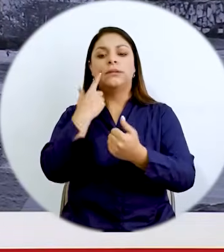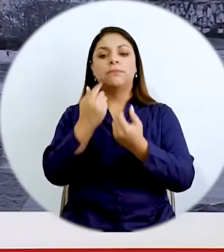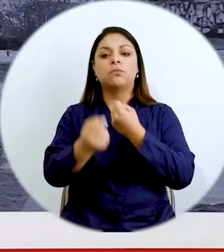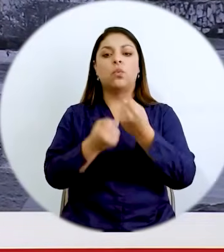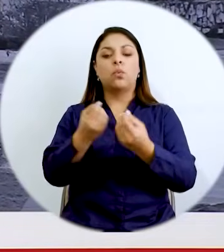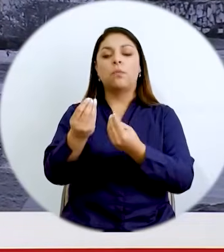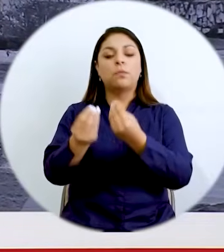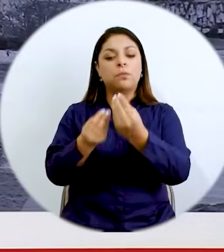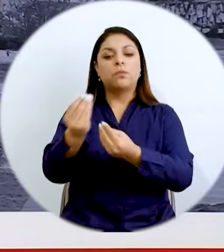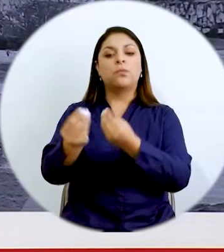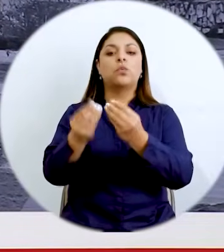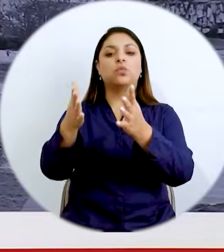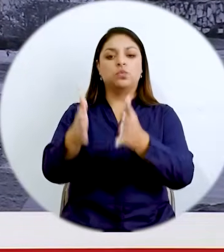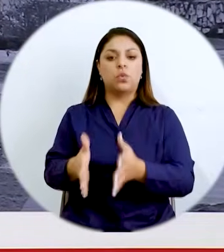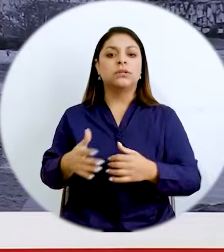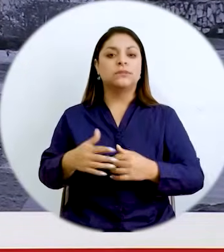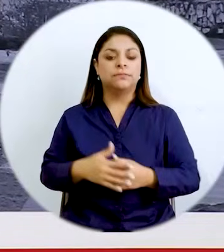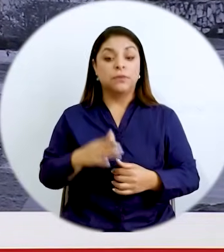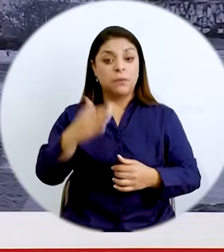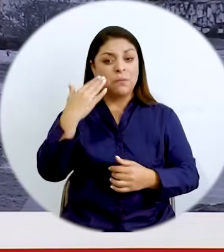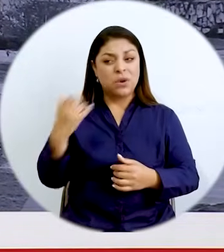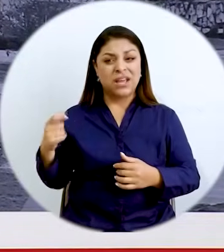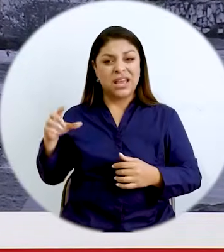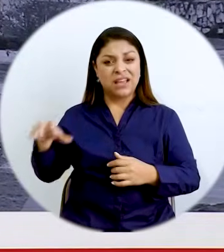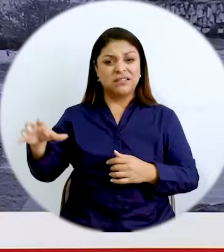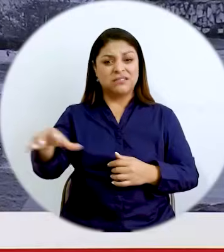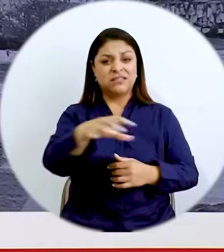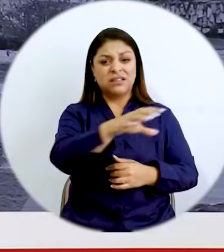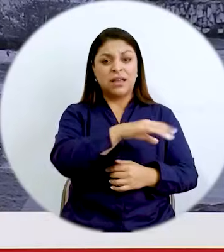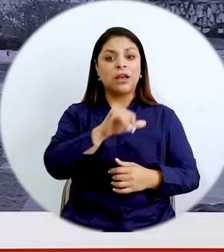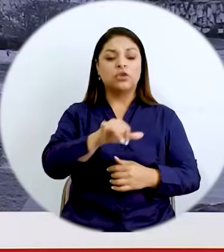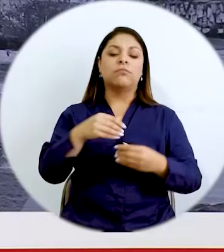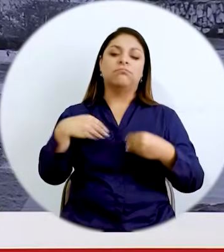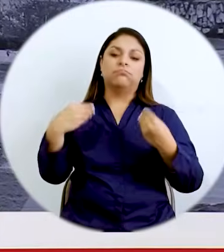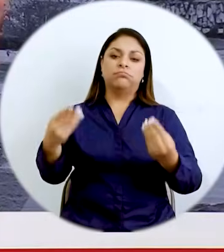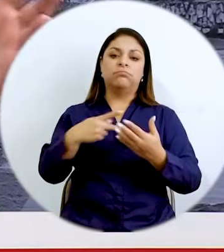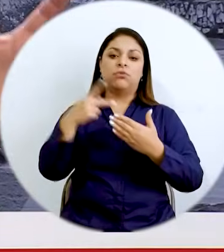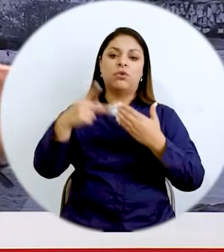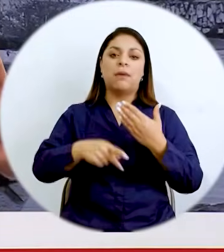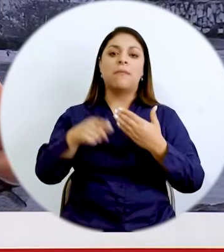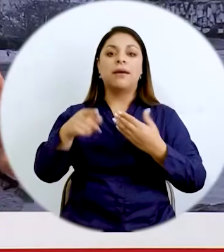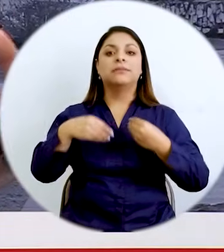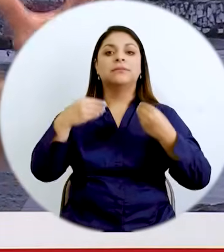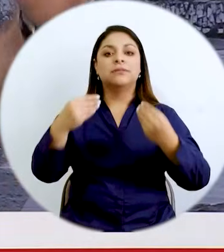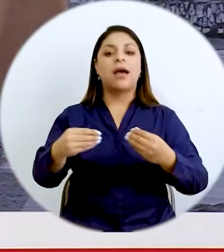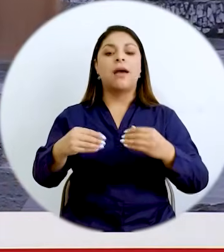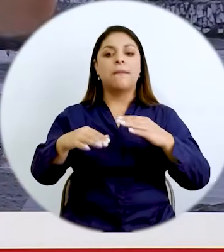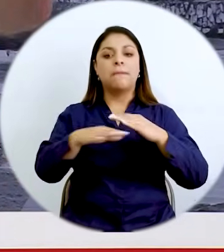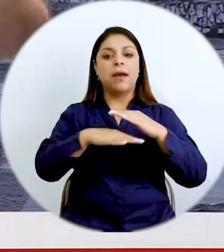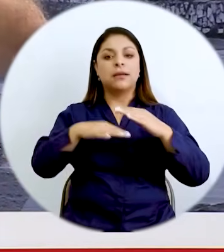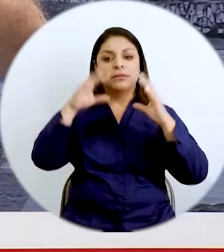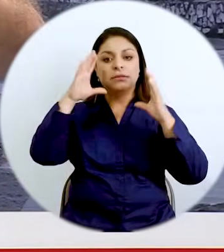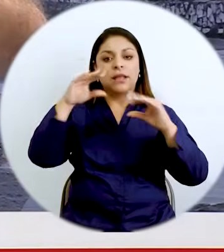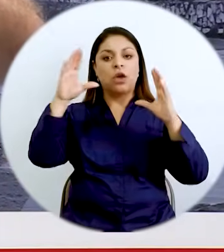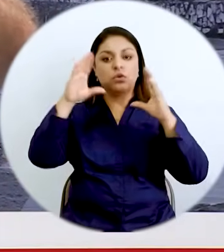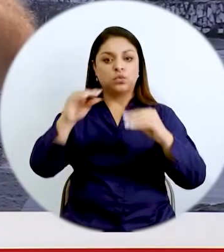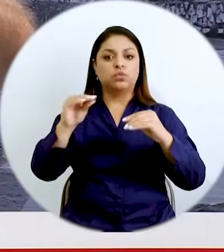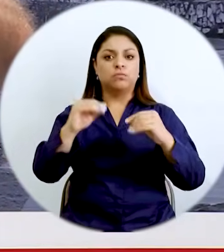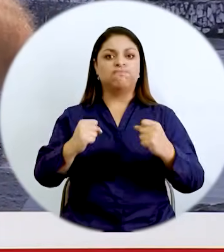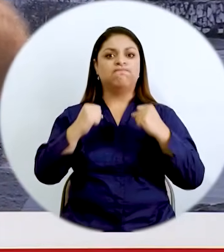productores, porque permite nuestro programa que se generen bases de